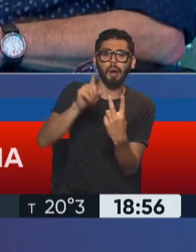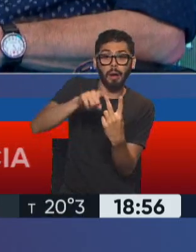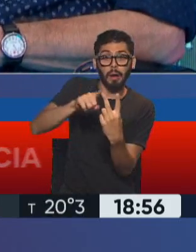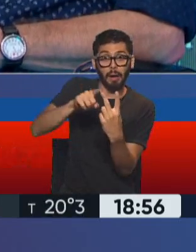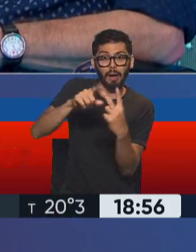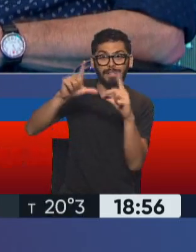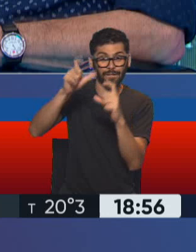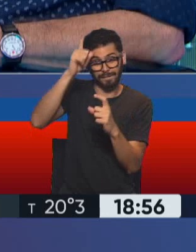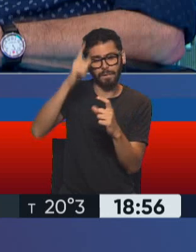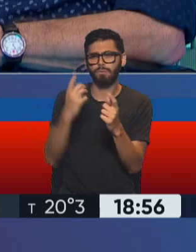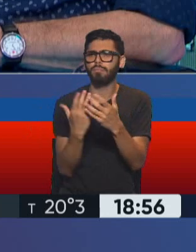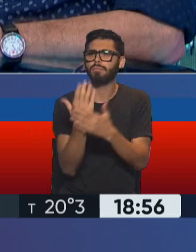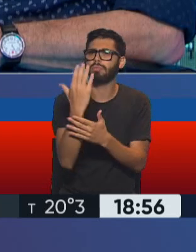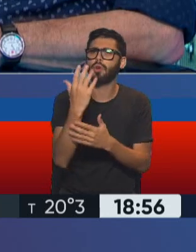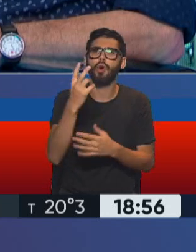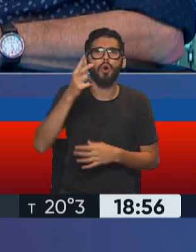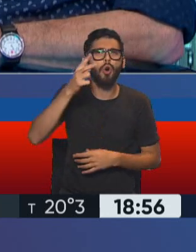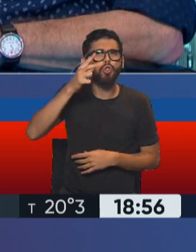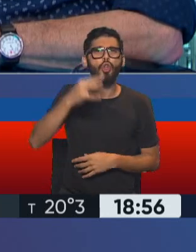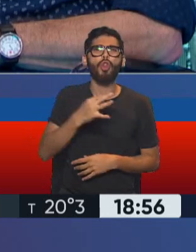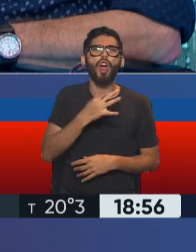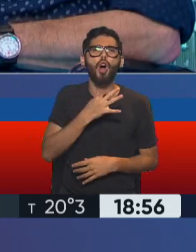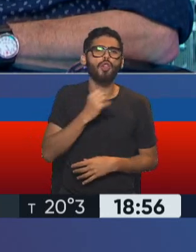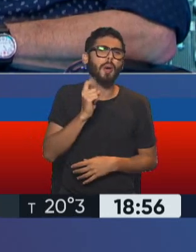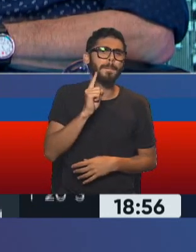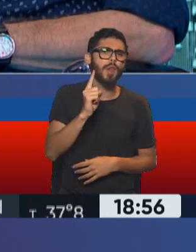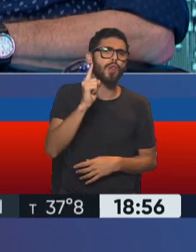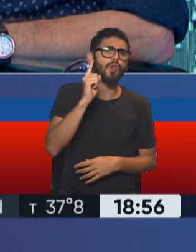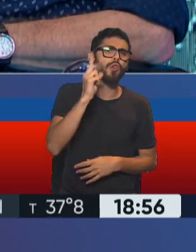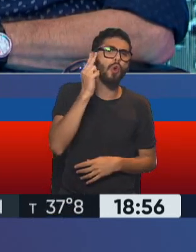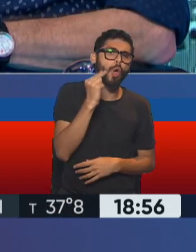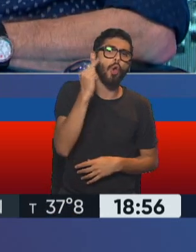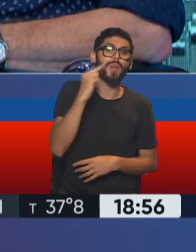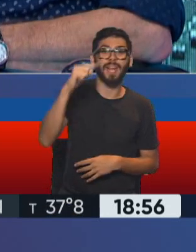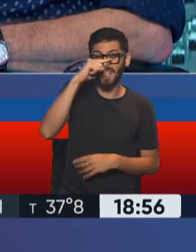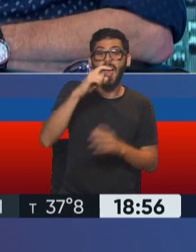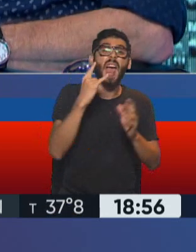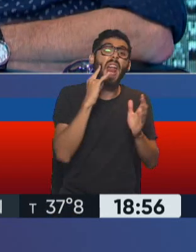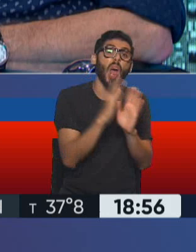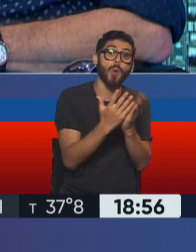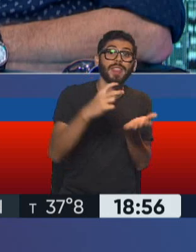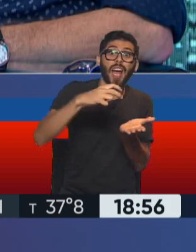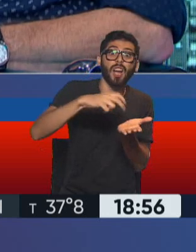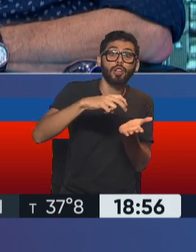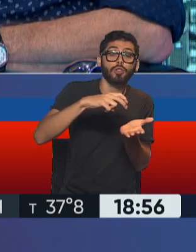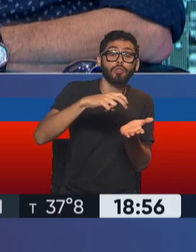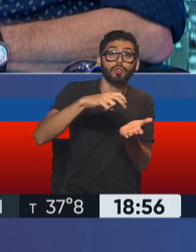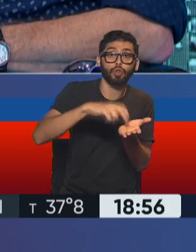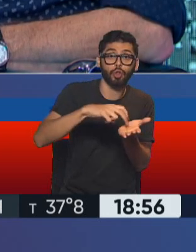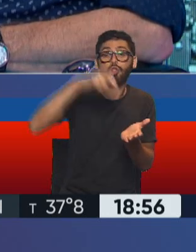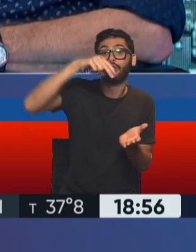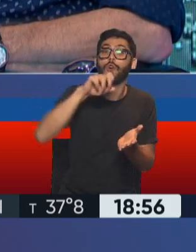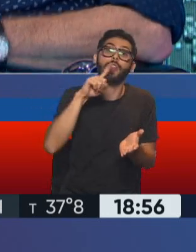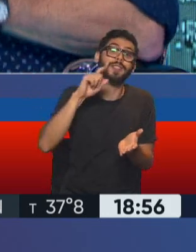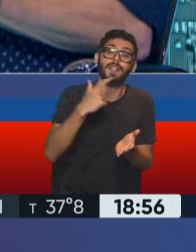equivoco, el 8 de agosto de 1997 en la revista Noticias, media hora antes, perdón, dos